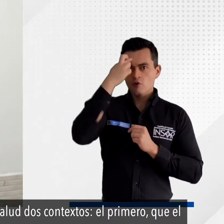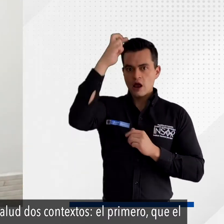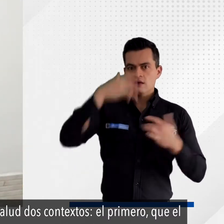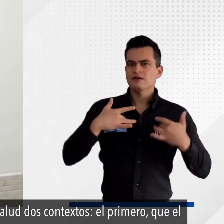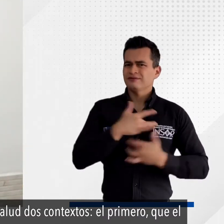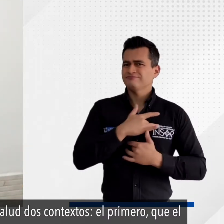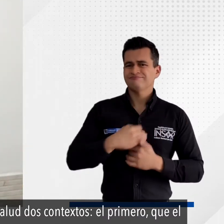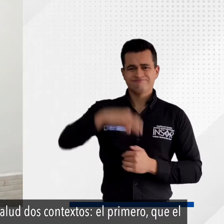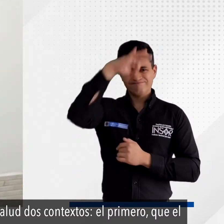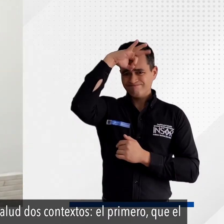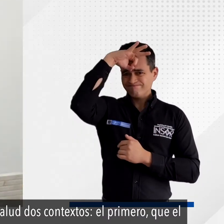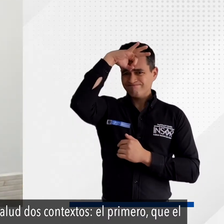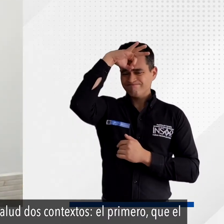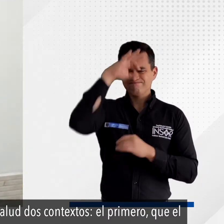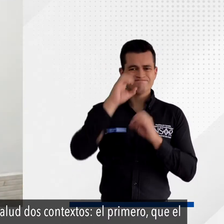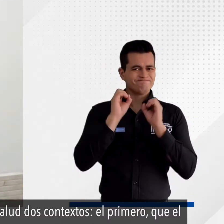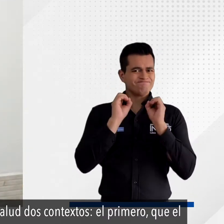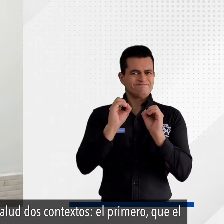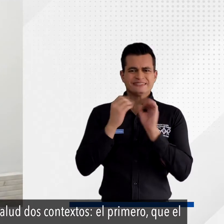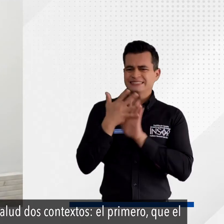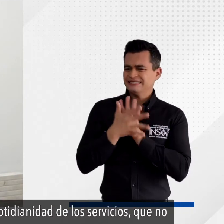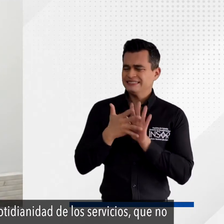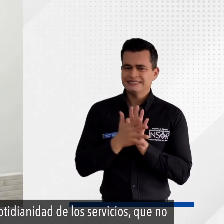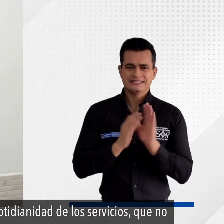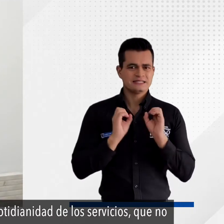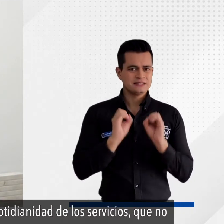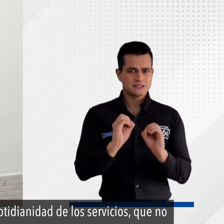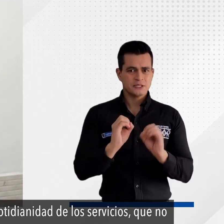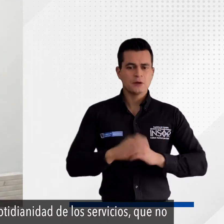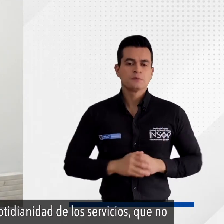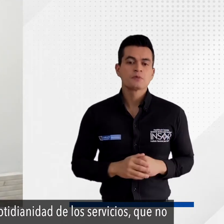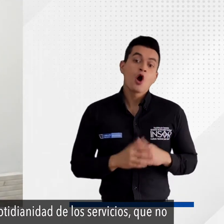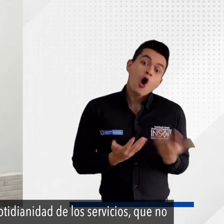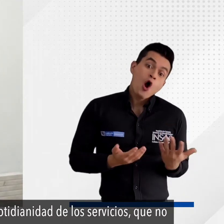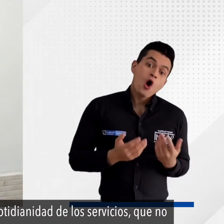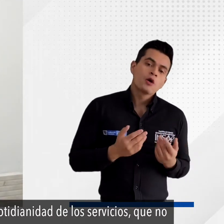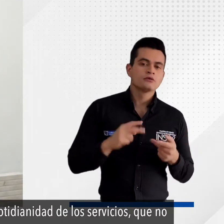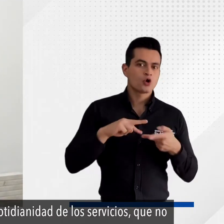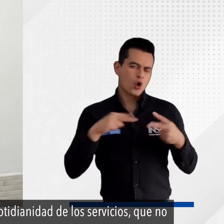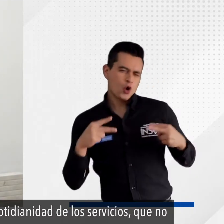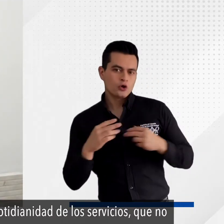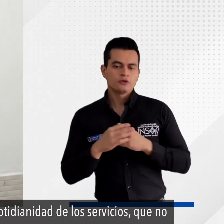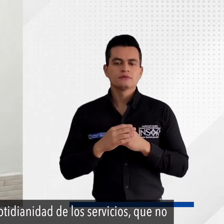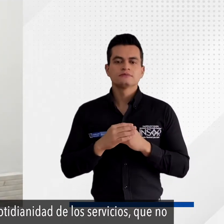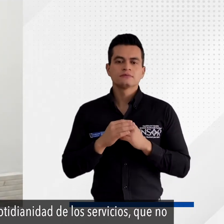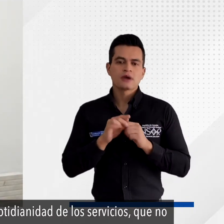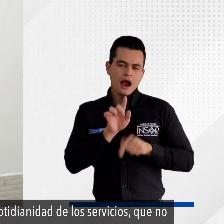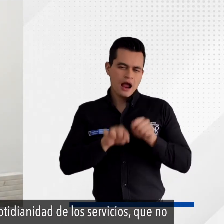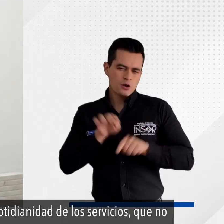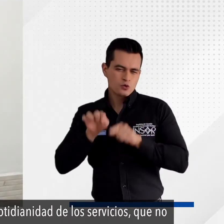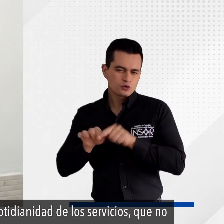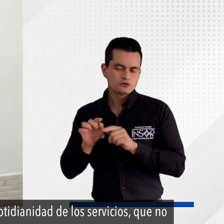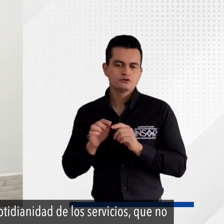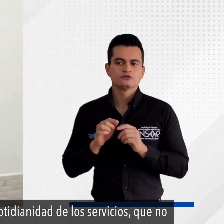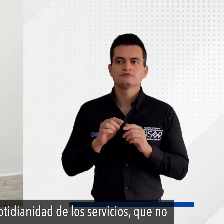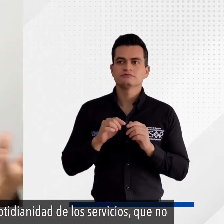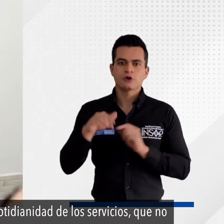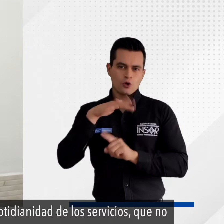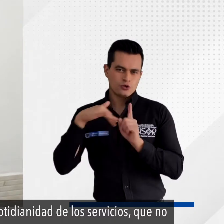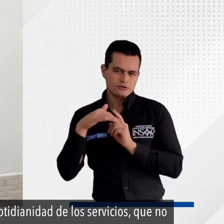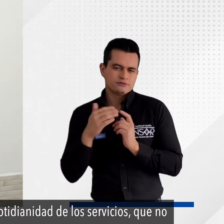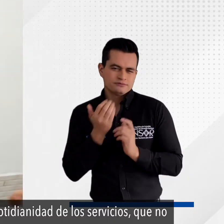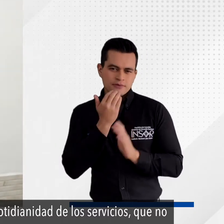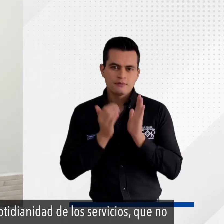ni idea y no conozca nada que es una seña. Y al contrario, con conceptos a veces por